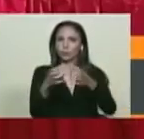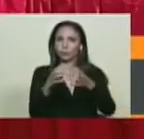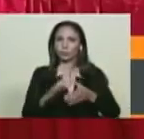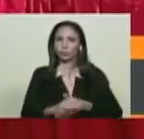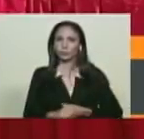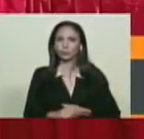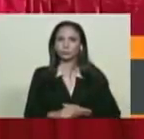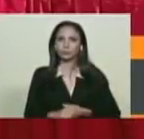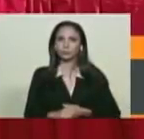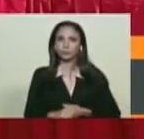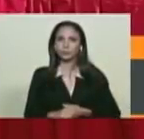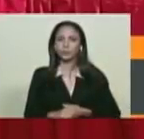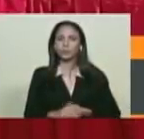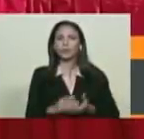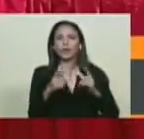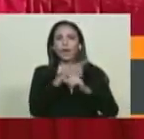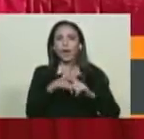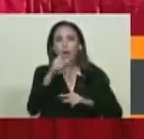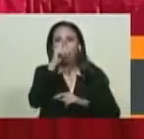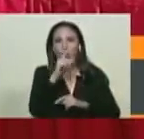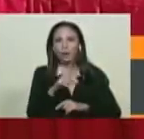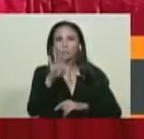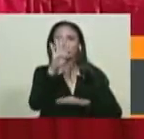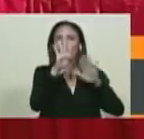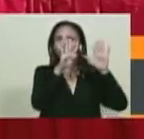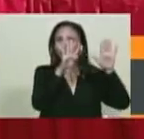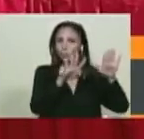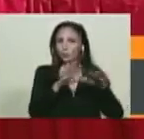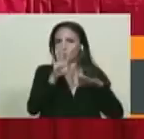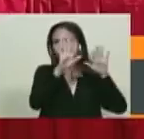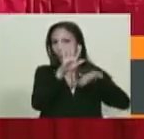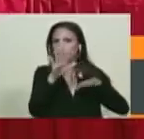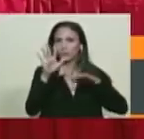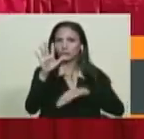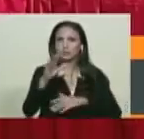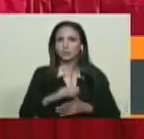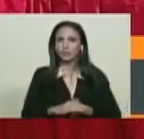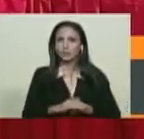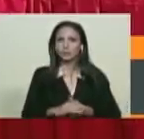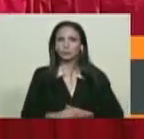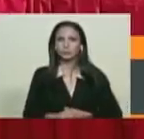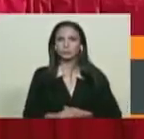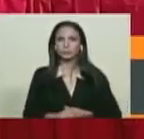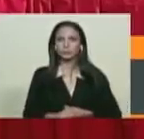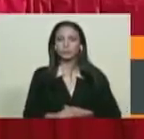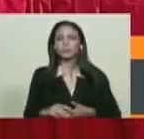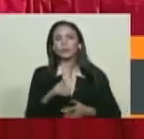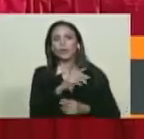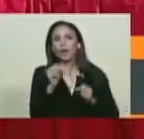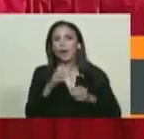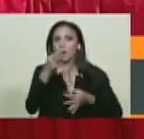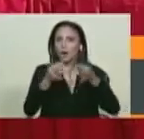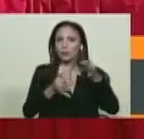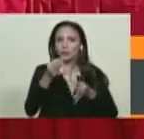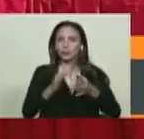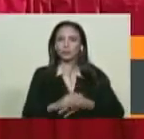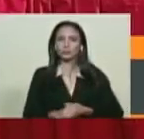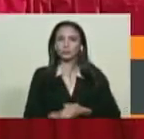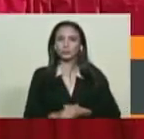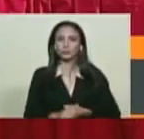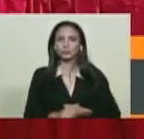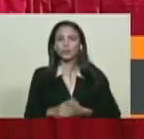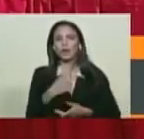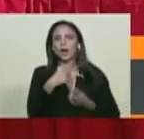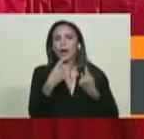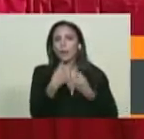Correcto. Y luego en el año 95, 96, Iris tenía un cacharrito, un carro. Claro, como era abogada, tenía un ingreso un